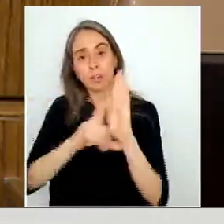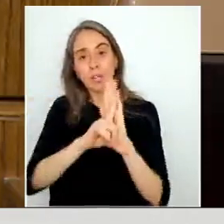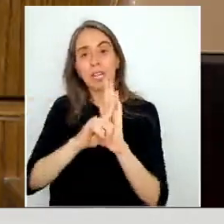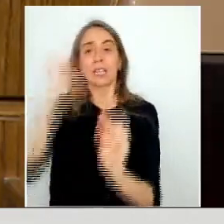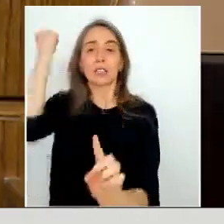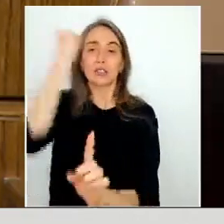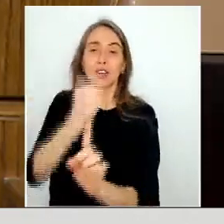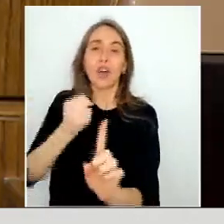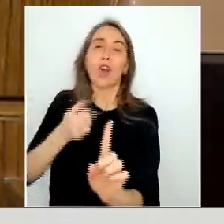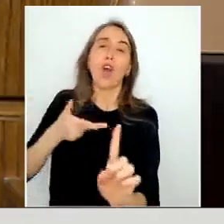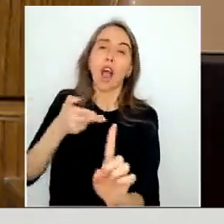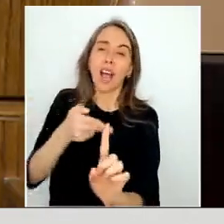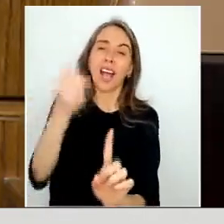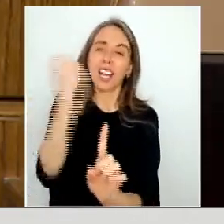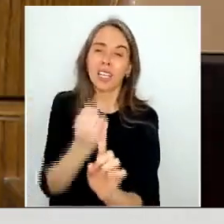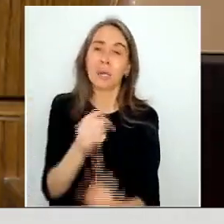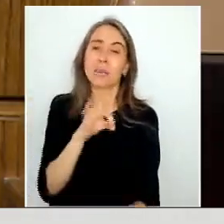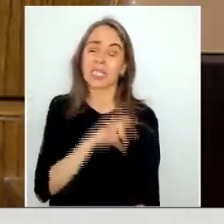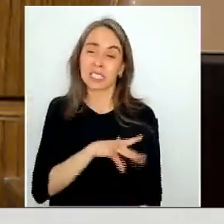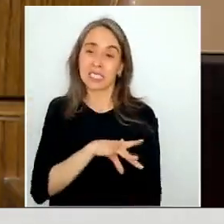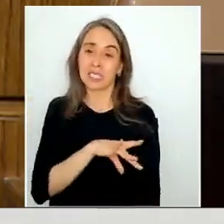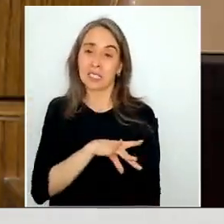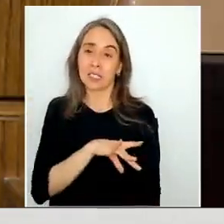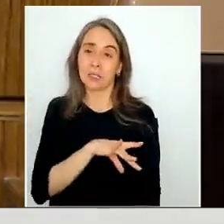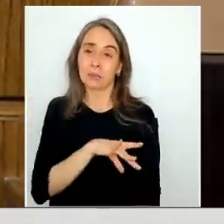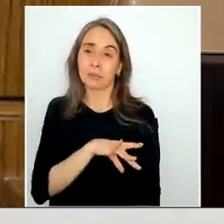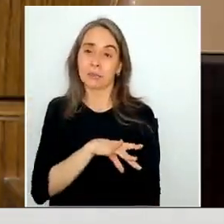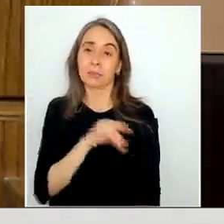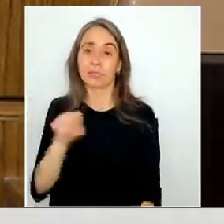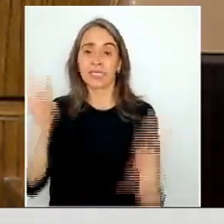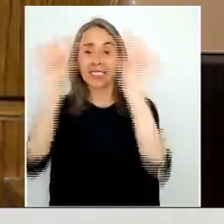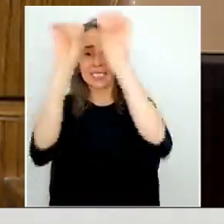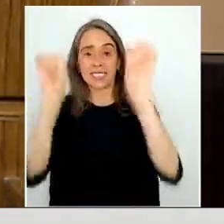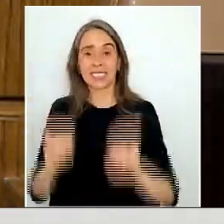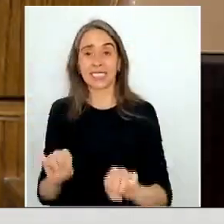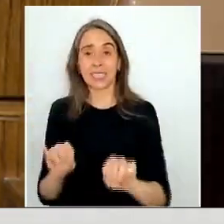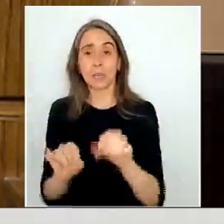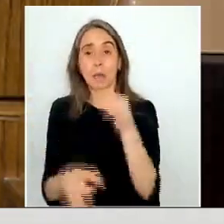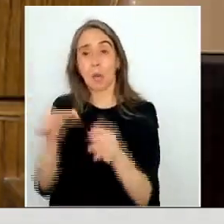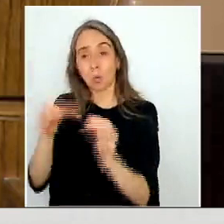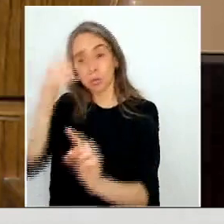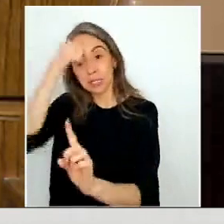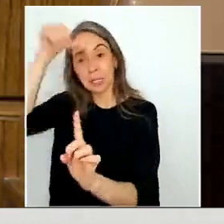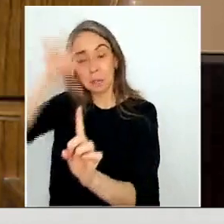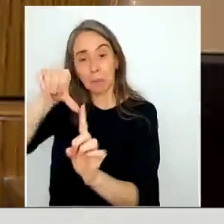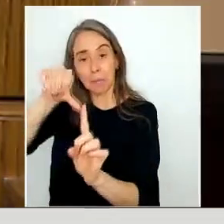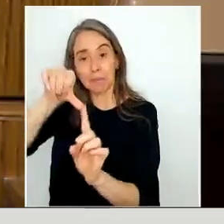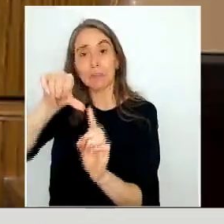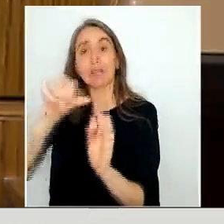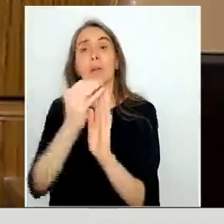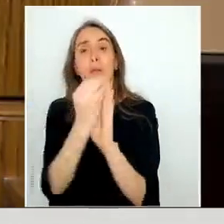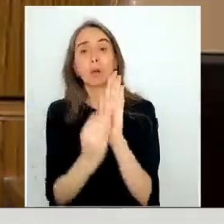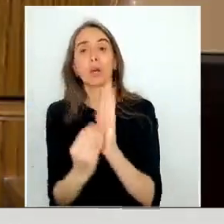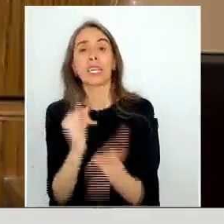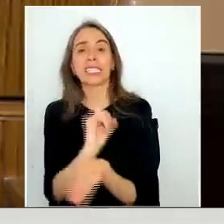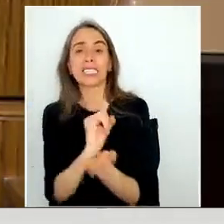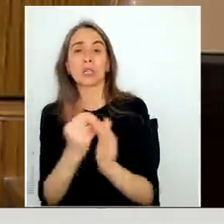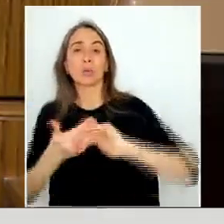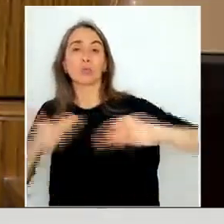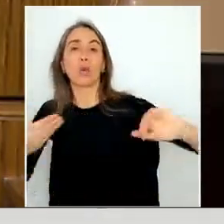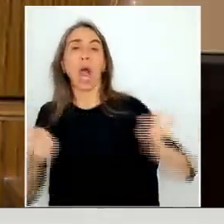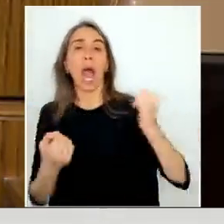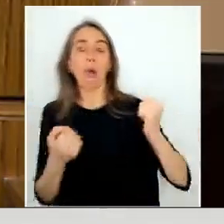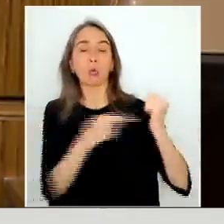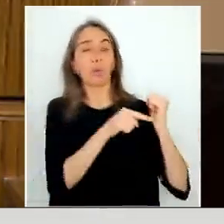en Chile este sistema eh se caracteriza por incluir un organismo autónomo que fiscal que Investiga